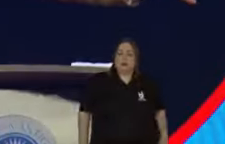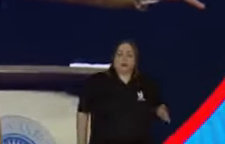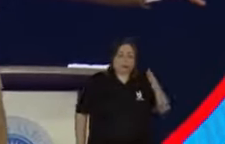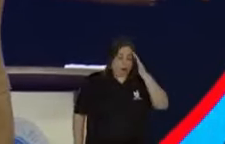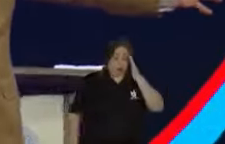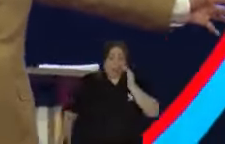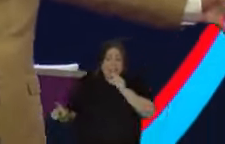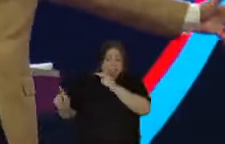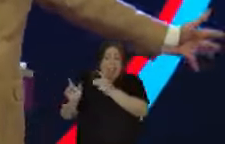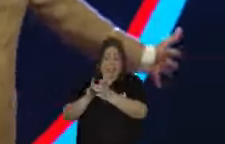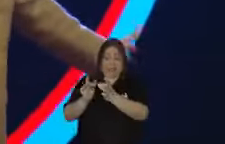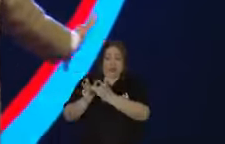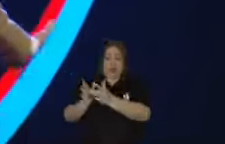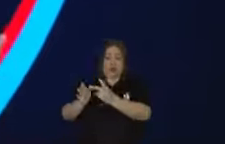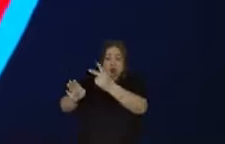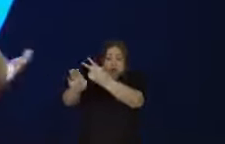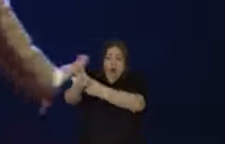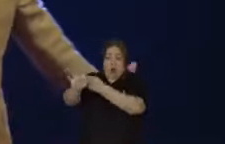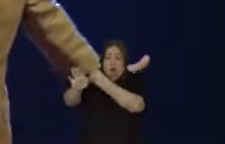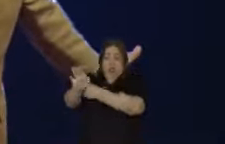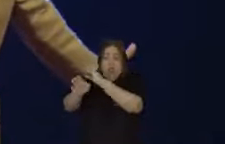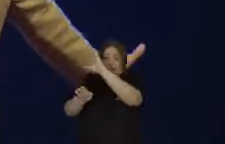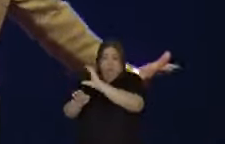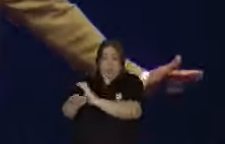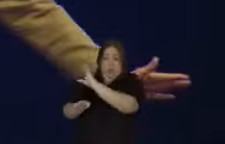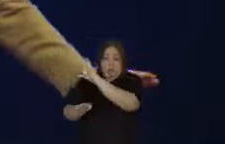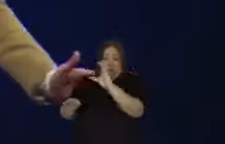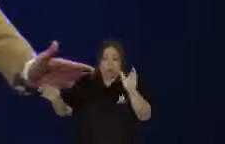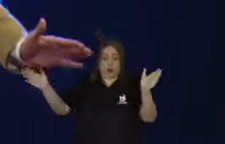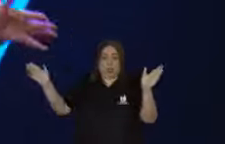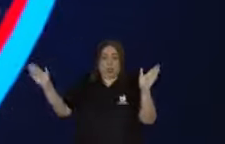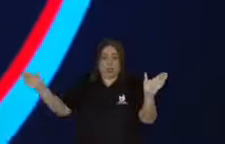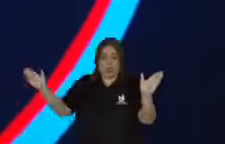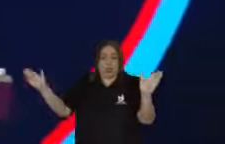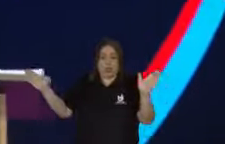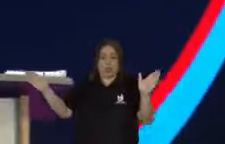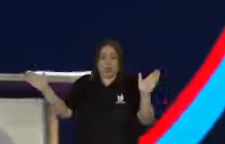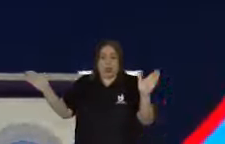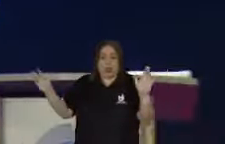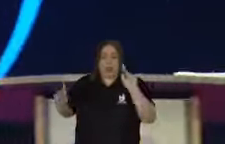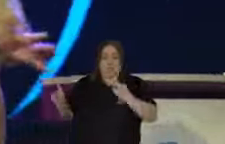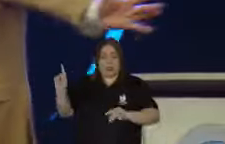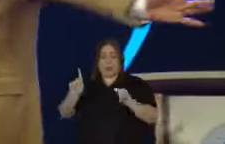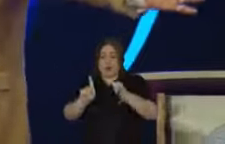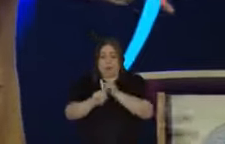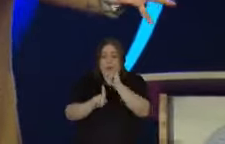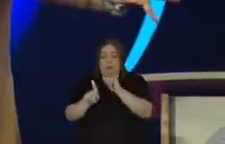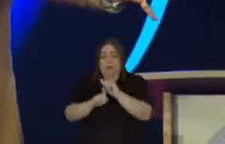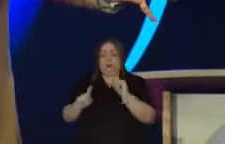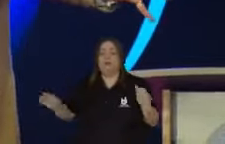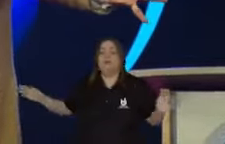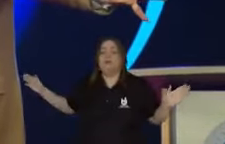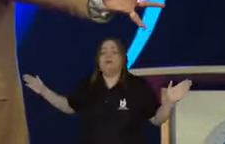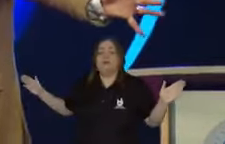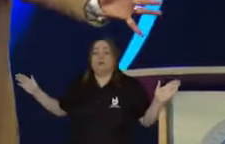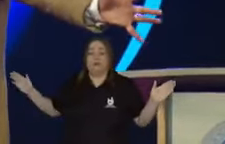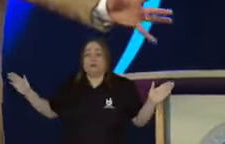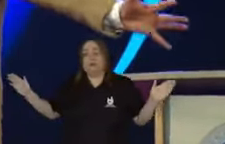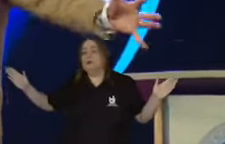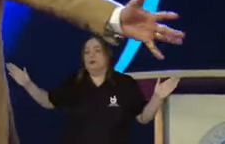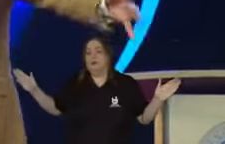cruz. Y ustedes, algunos de ustedes se están burlando y riendo de mí. ¿Sabe lo que yo haría?